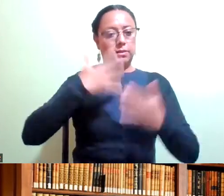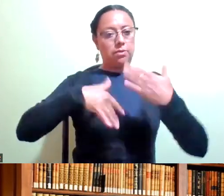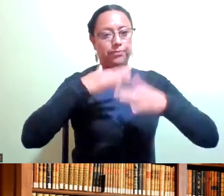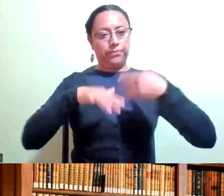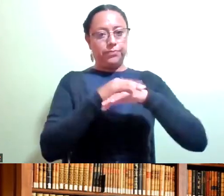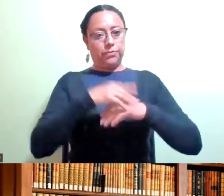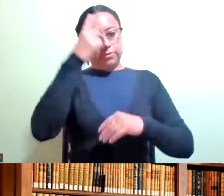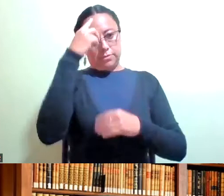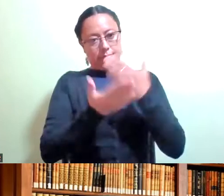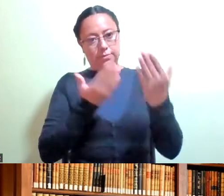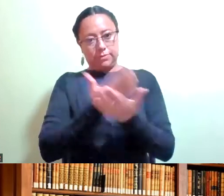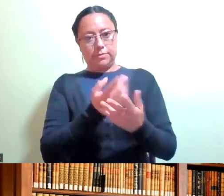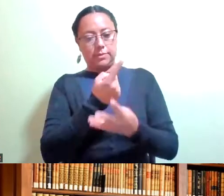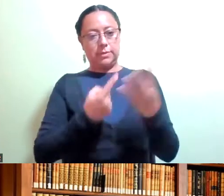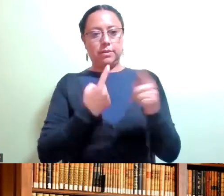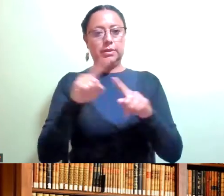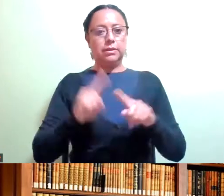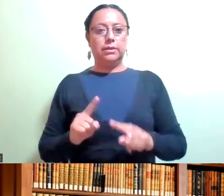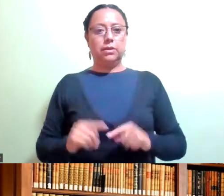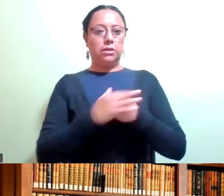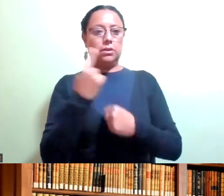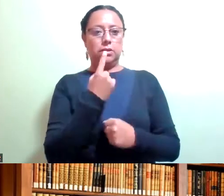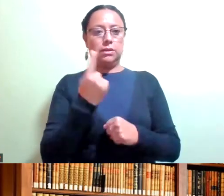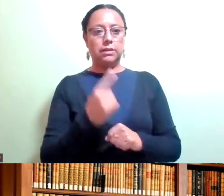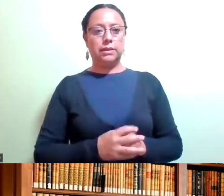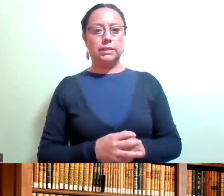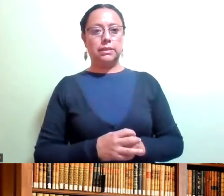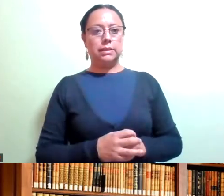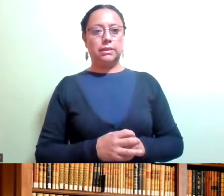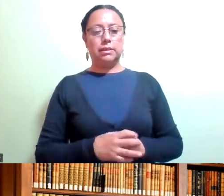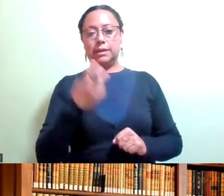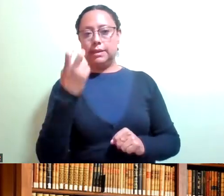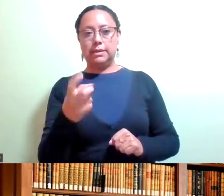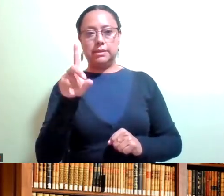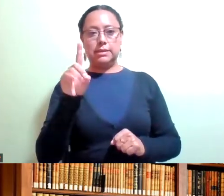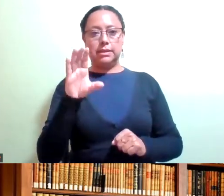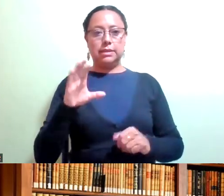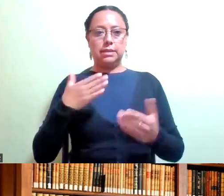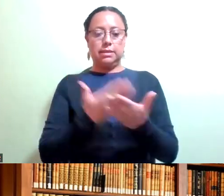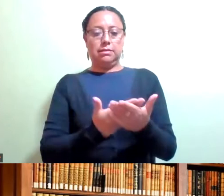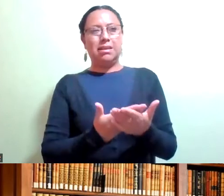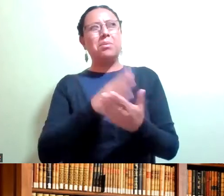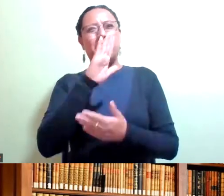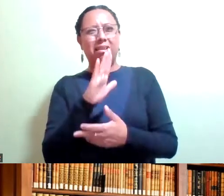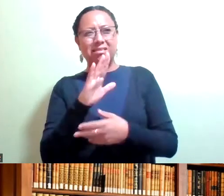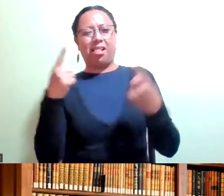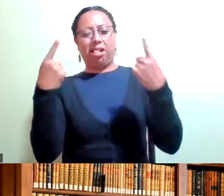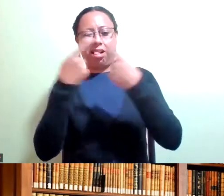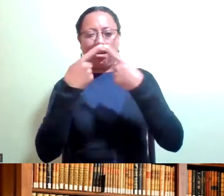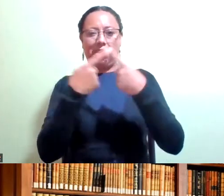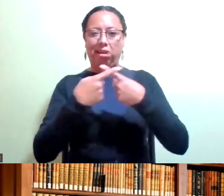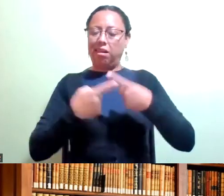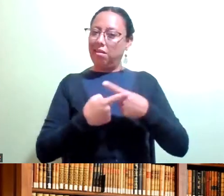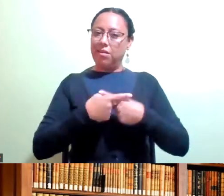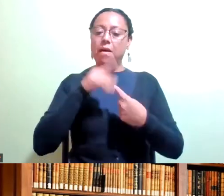hechos. Yo quiero decir, lo que pasa es que incluso el dictamen es contradictorio en sí mismo, porque, fíjense,